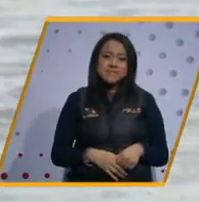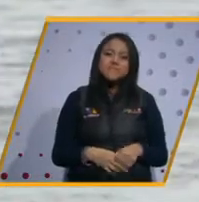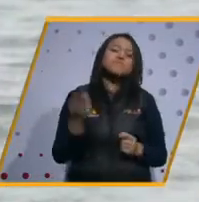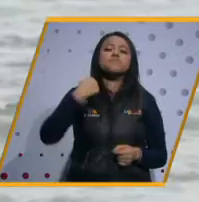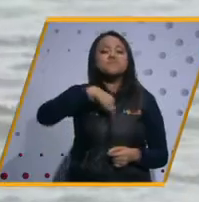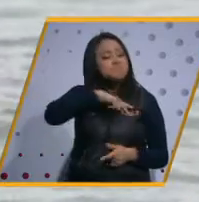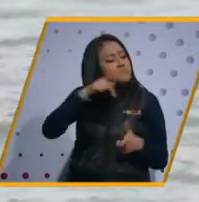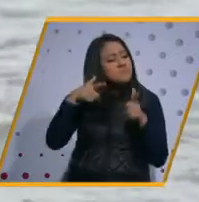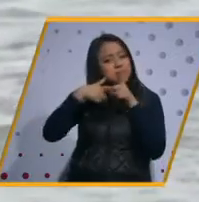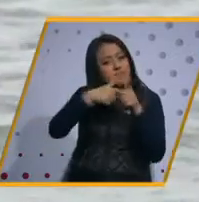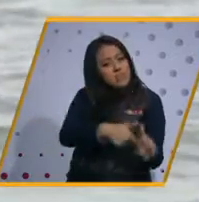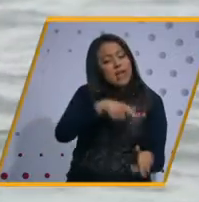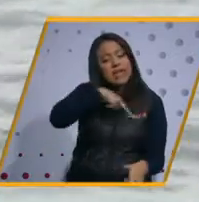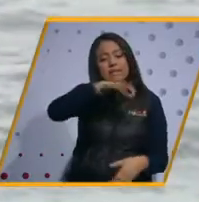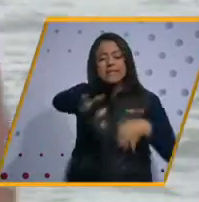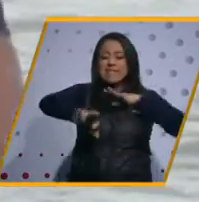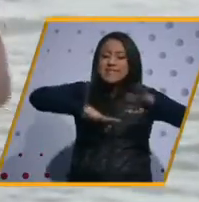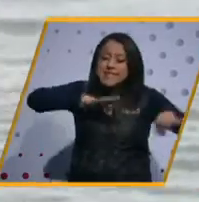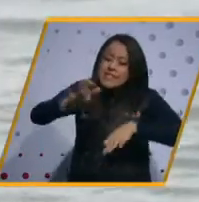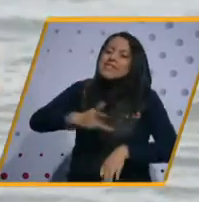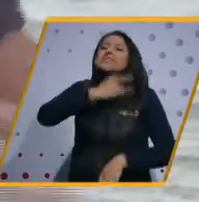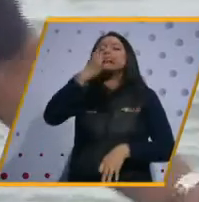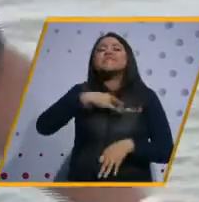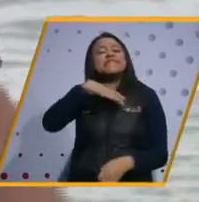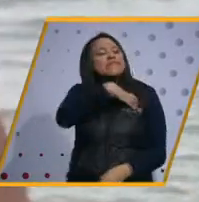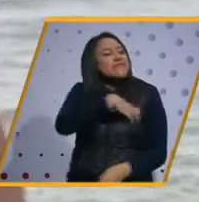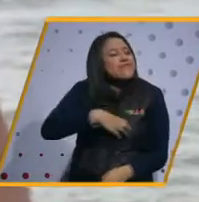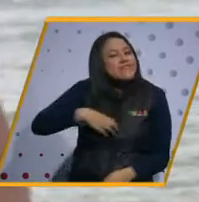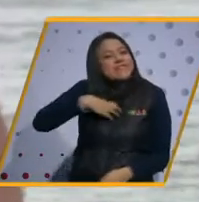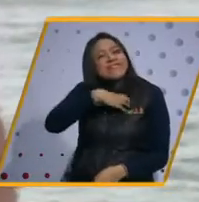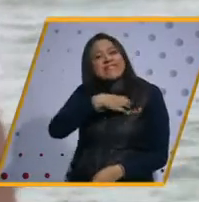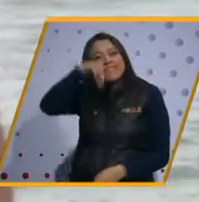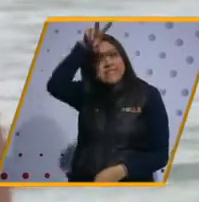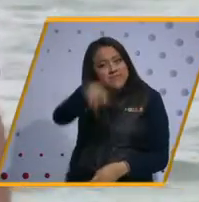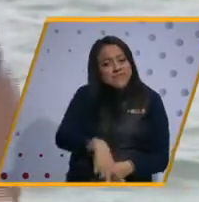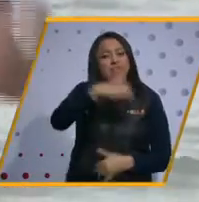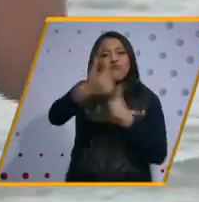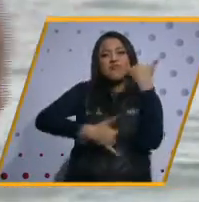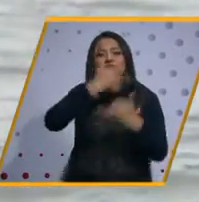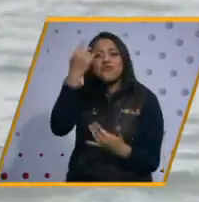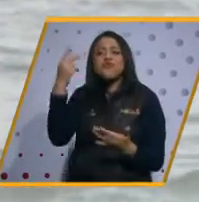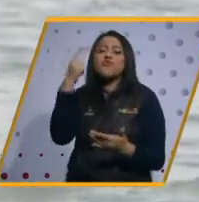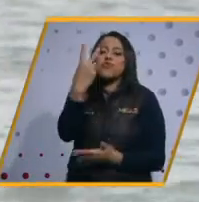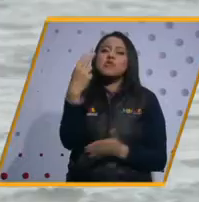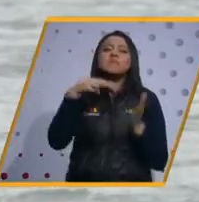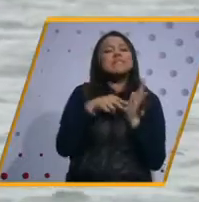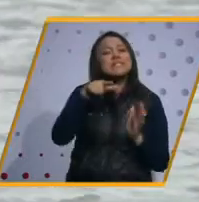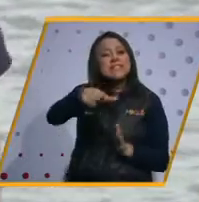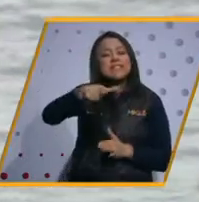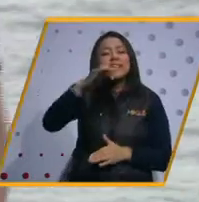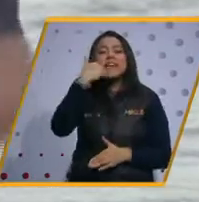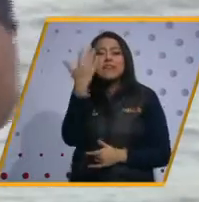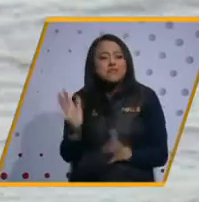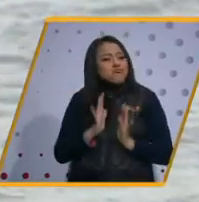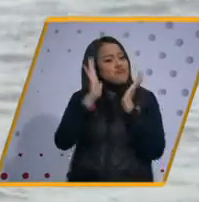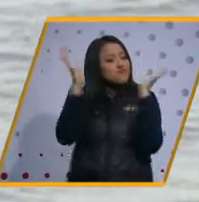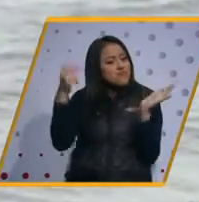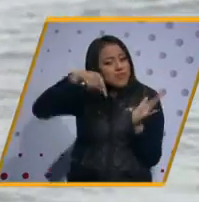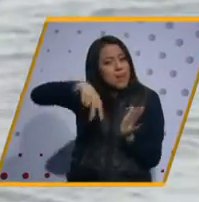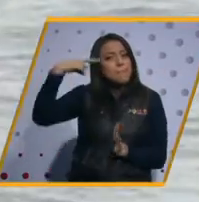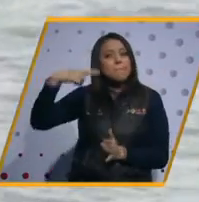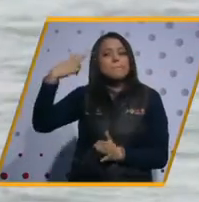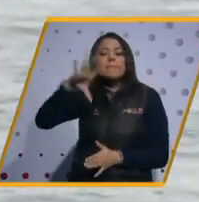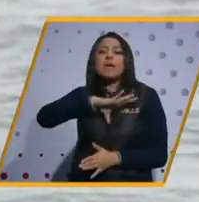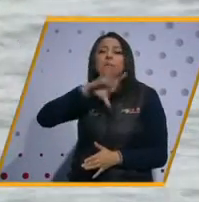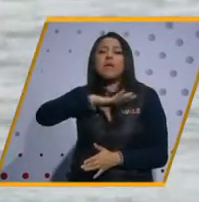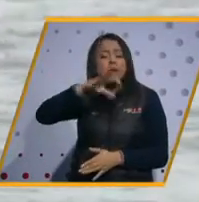Nosotros seguimos trabajando con mucha emoción, Jorge. Estamos prendidísimos con el Juguetón 2017. Tenemos más sorpresas aquí en Veracruz. Qué bueno. Y recuerden que